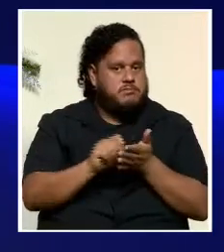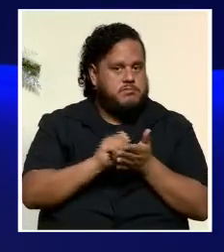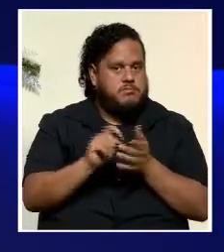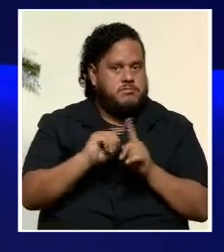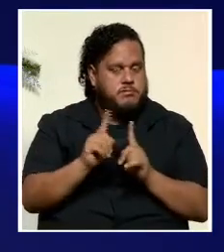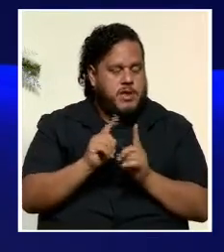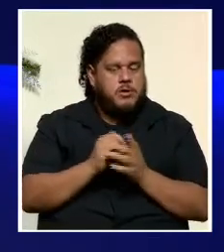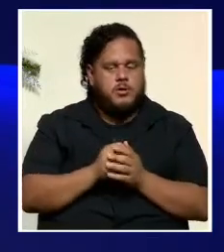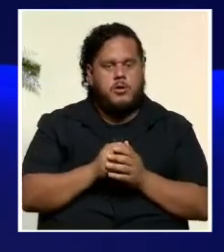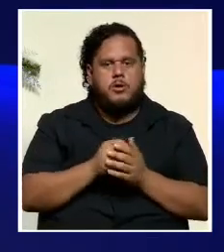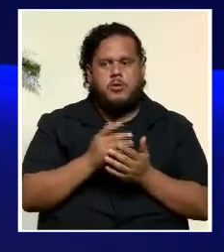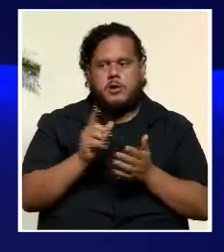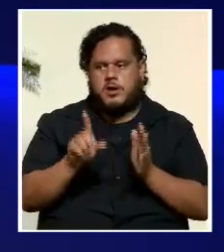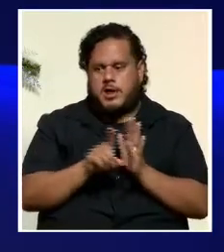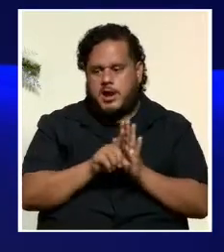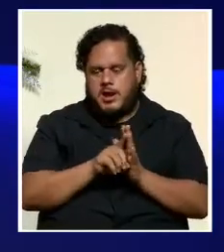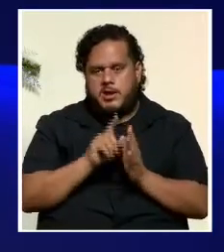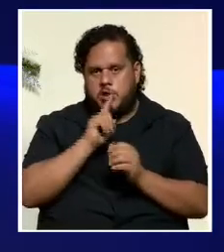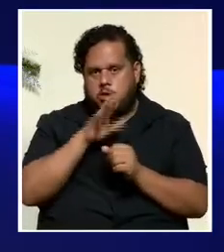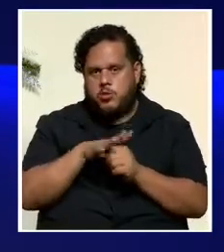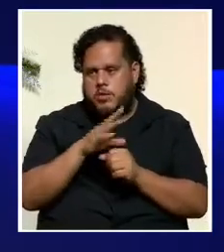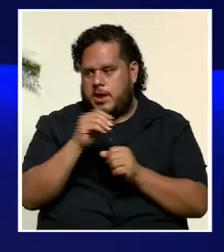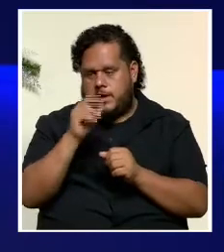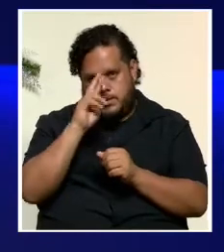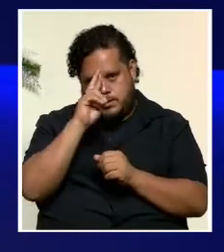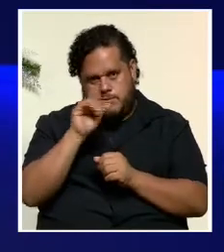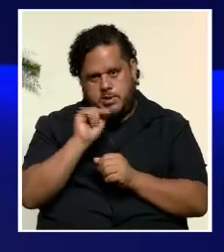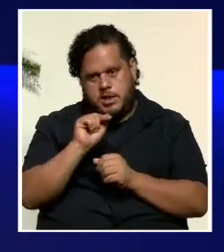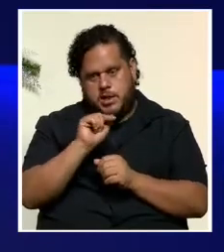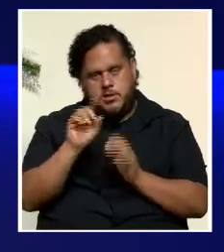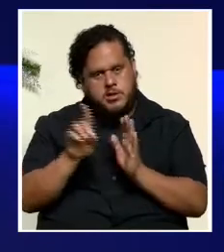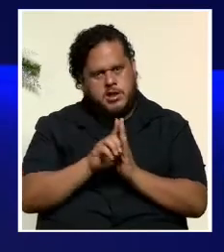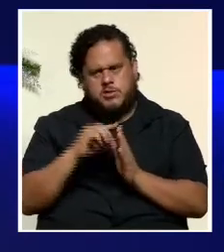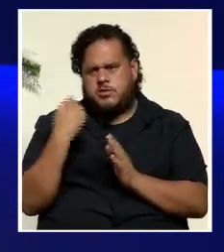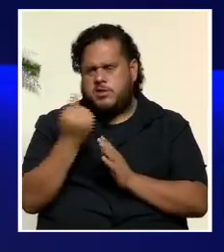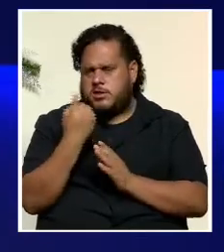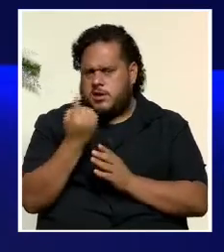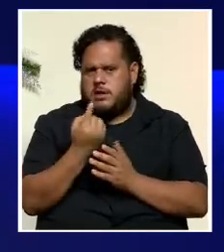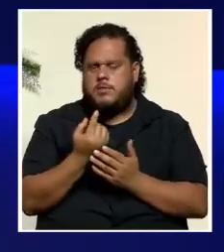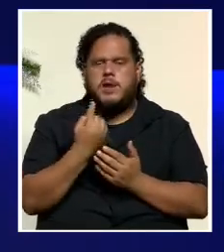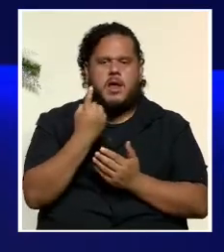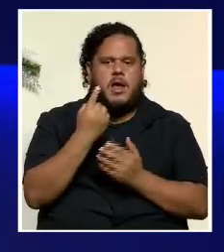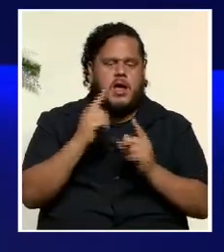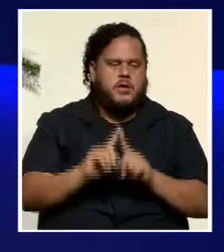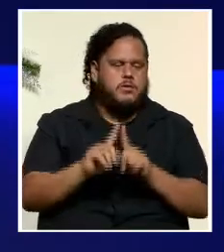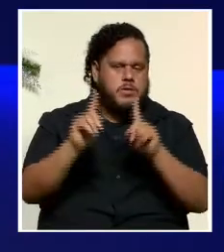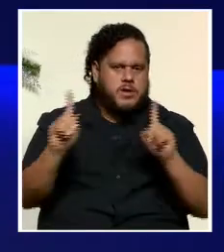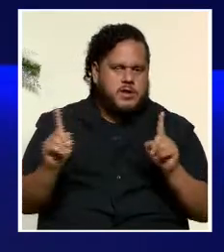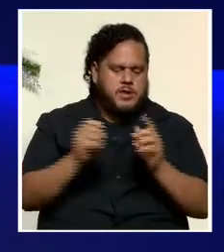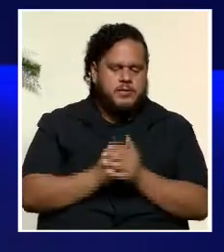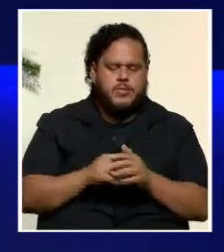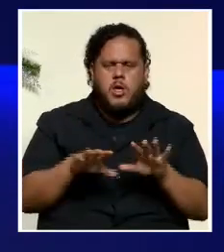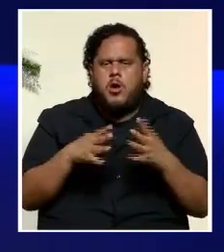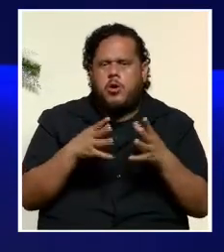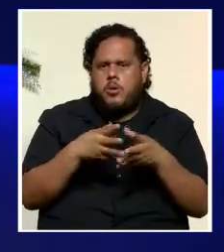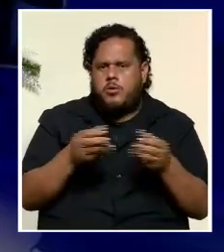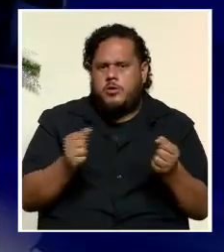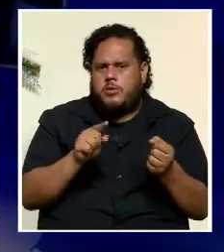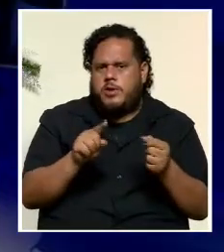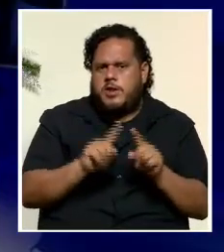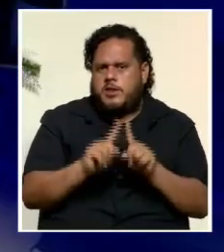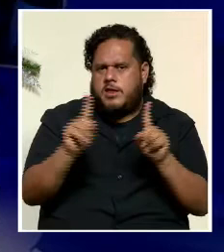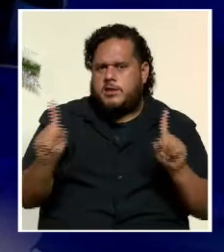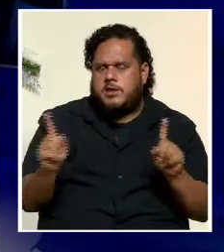que la ley se cumpla y respeten esos derechos, siempre hay una distancia. ¿Cómo resolver esa